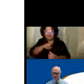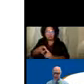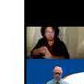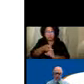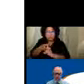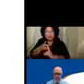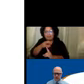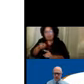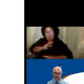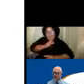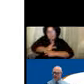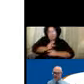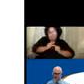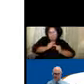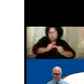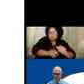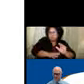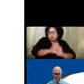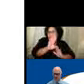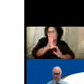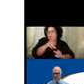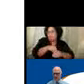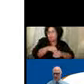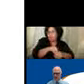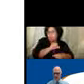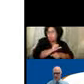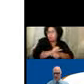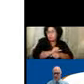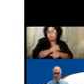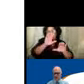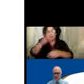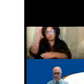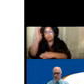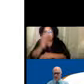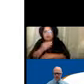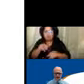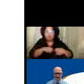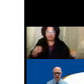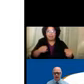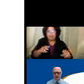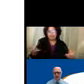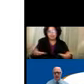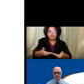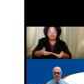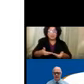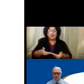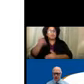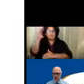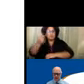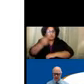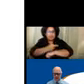personal de cualquier organización para que hagan cambios o realmente puedan suplir las necesidades de las personas a lo largo.